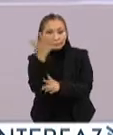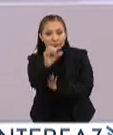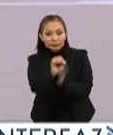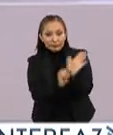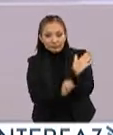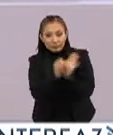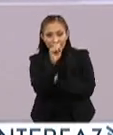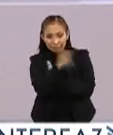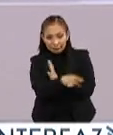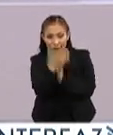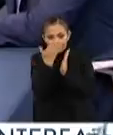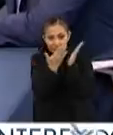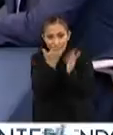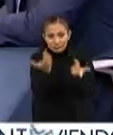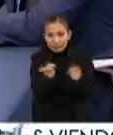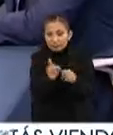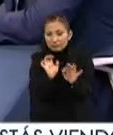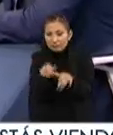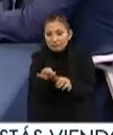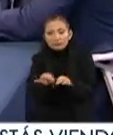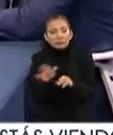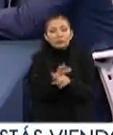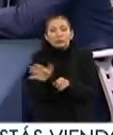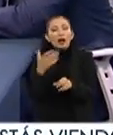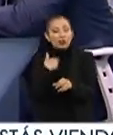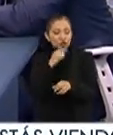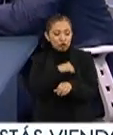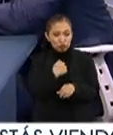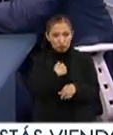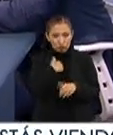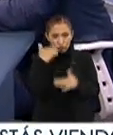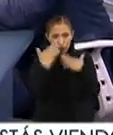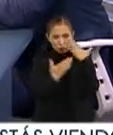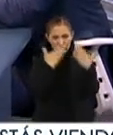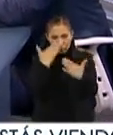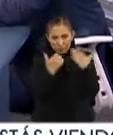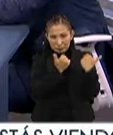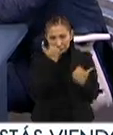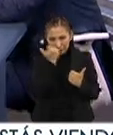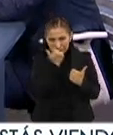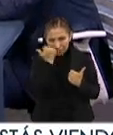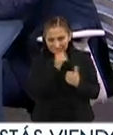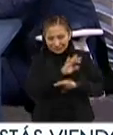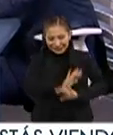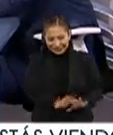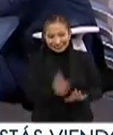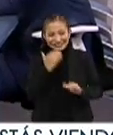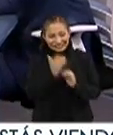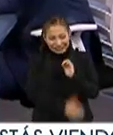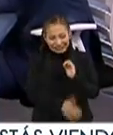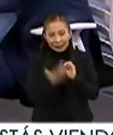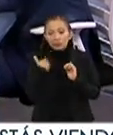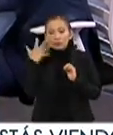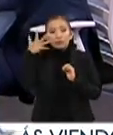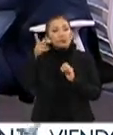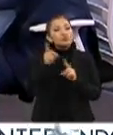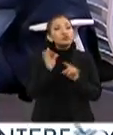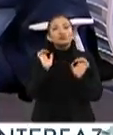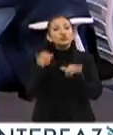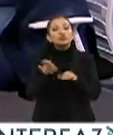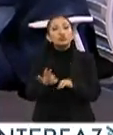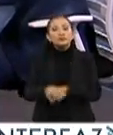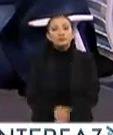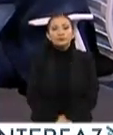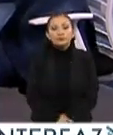semestres esta carrera. ¿Cuáles son las posibilidades que tiene un egresado de esta carrera o tendrá un egresado de esta